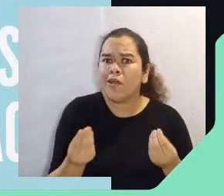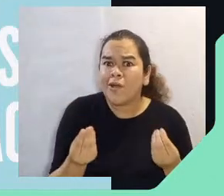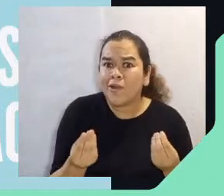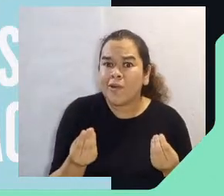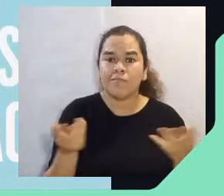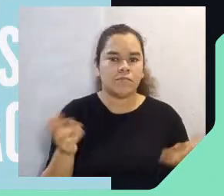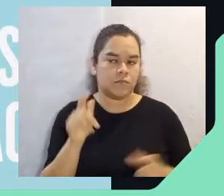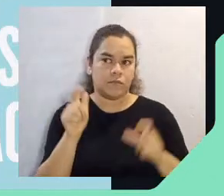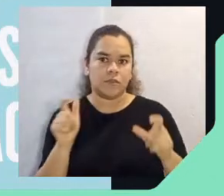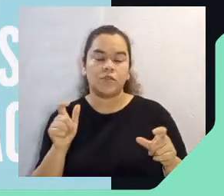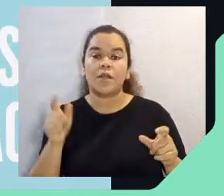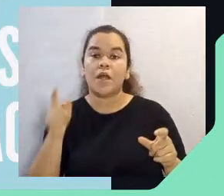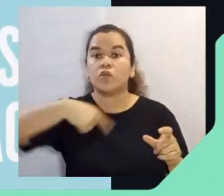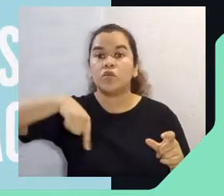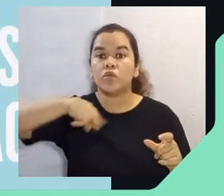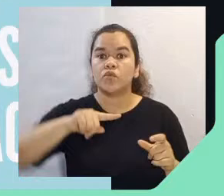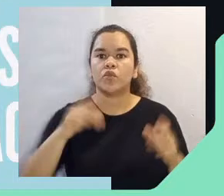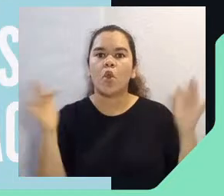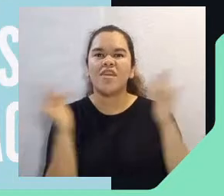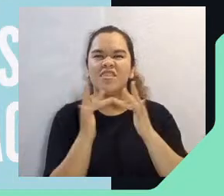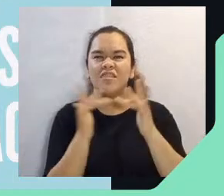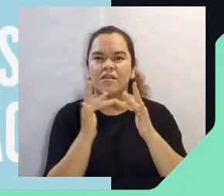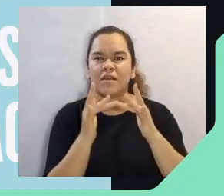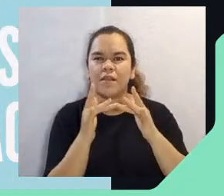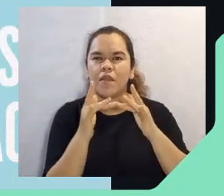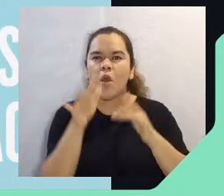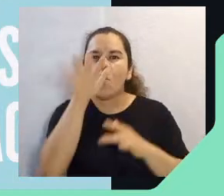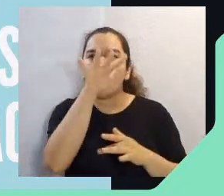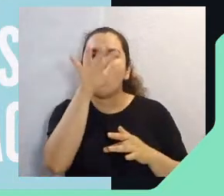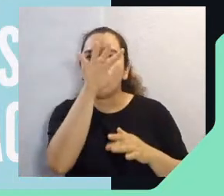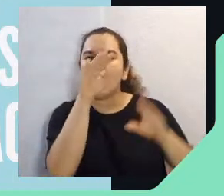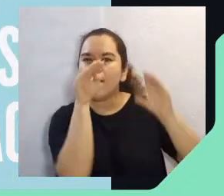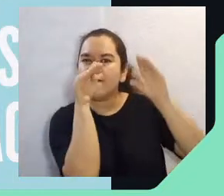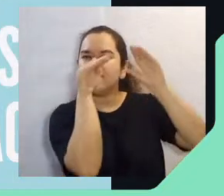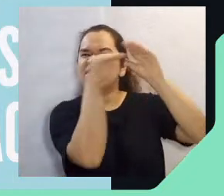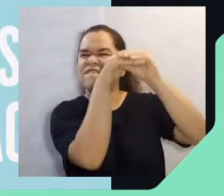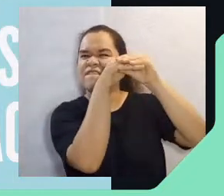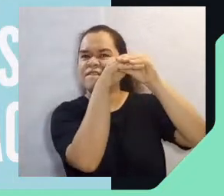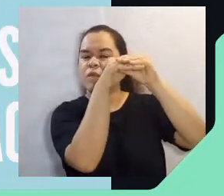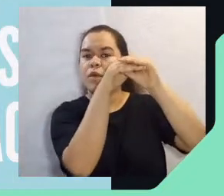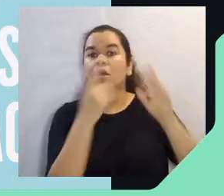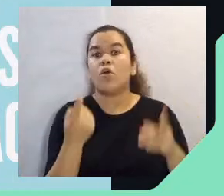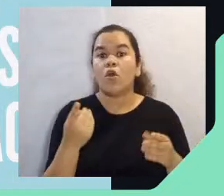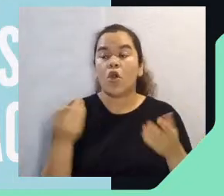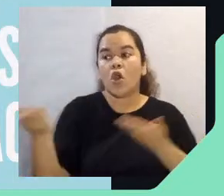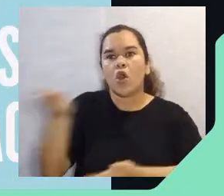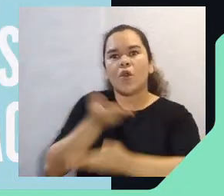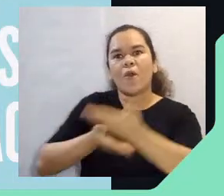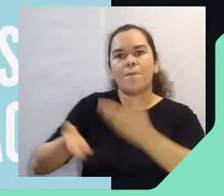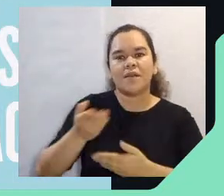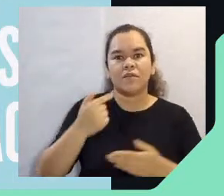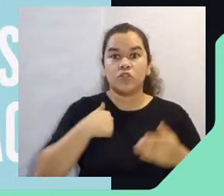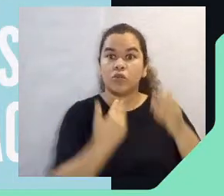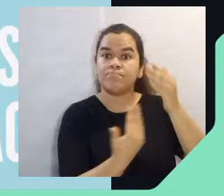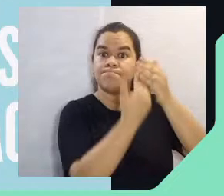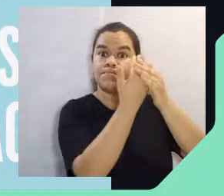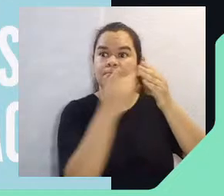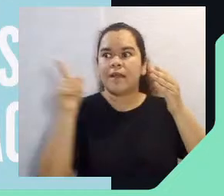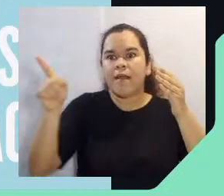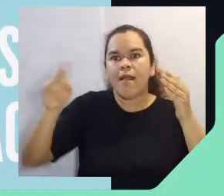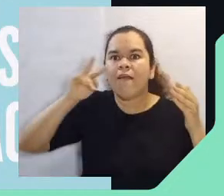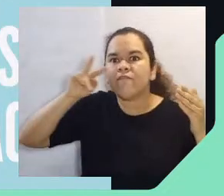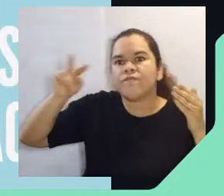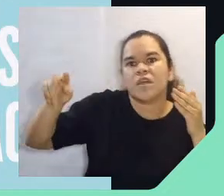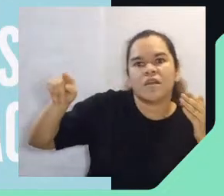esta nube distribuida? ¿Cómo se logra tener un archivo compartido? Todo eso lo vamos a